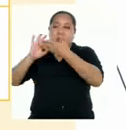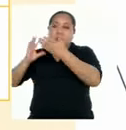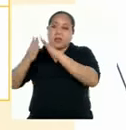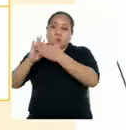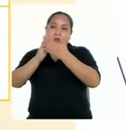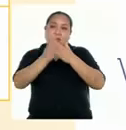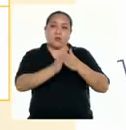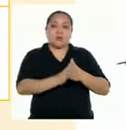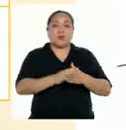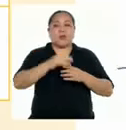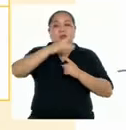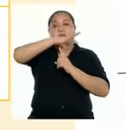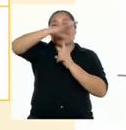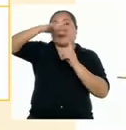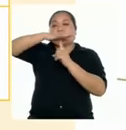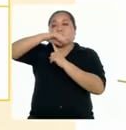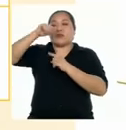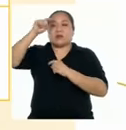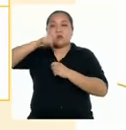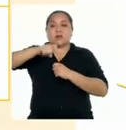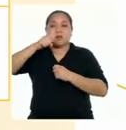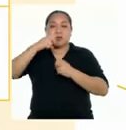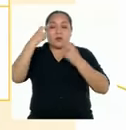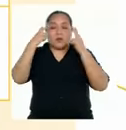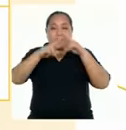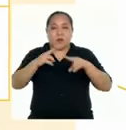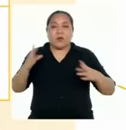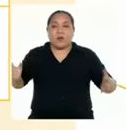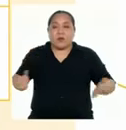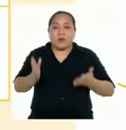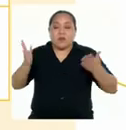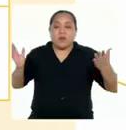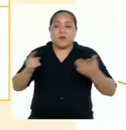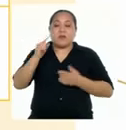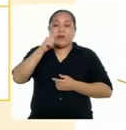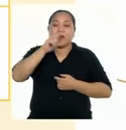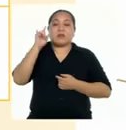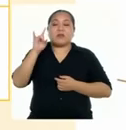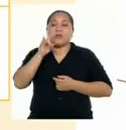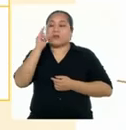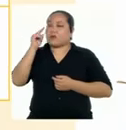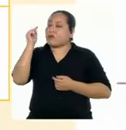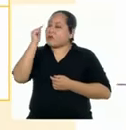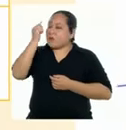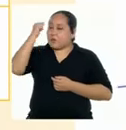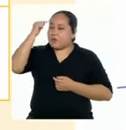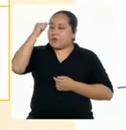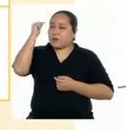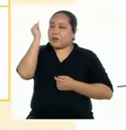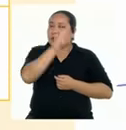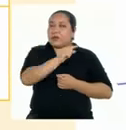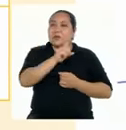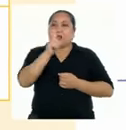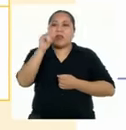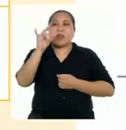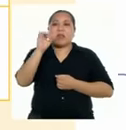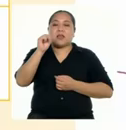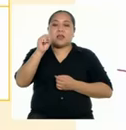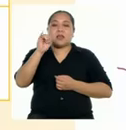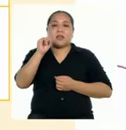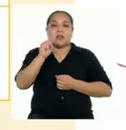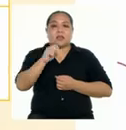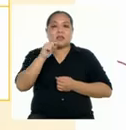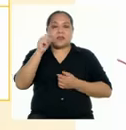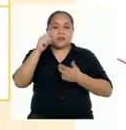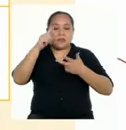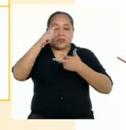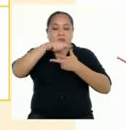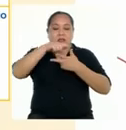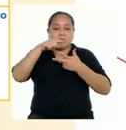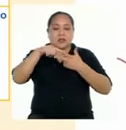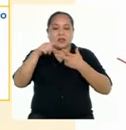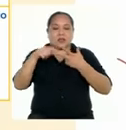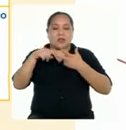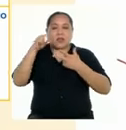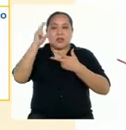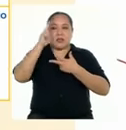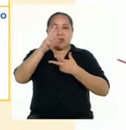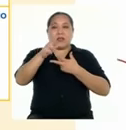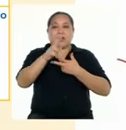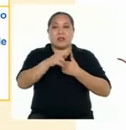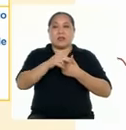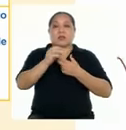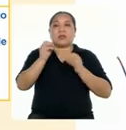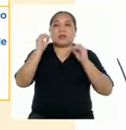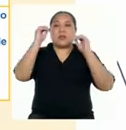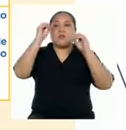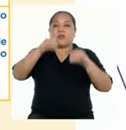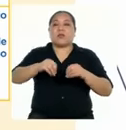es necesario tomar medidas concretas para fomentar su uso. Veo que esta tesis la vas a sustentar con 3 argumentos que abordan